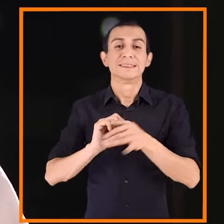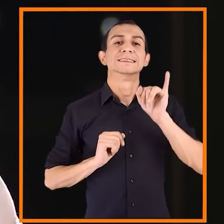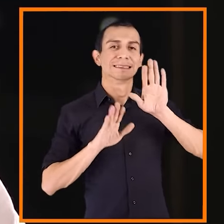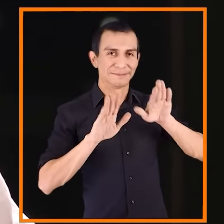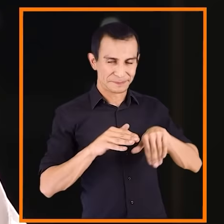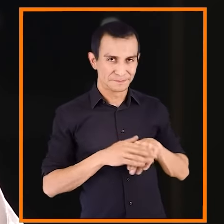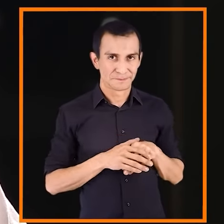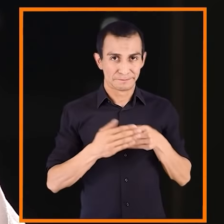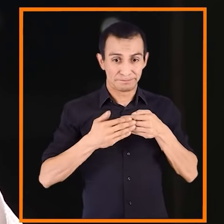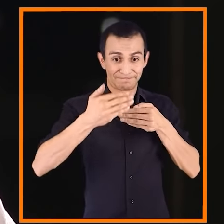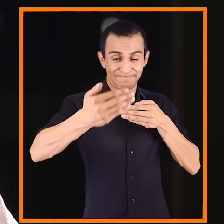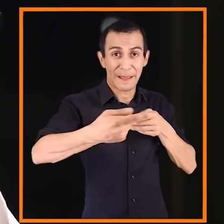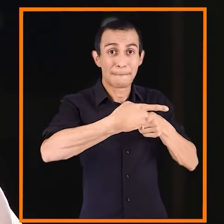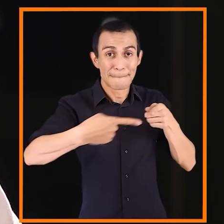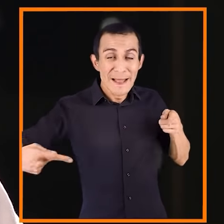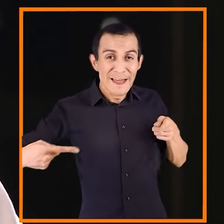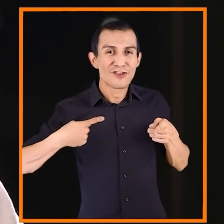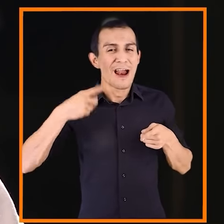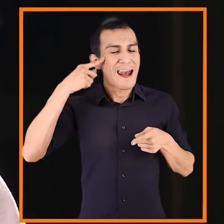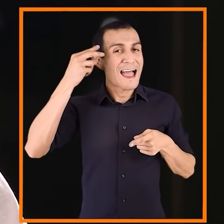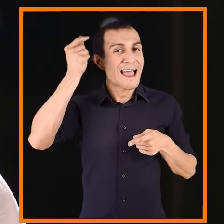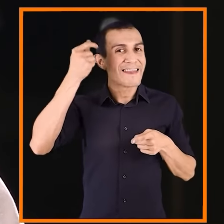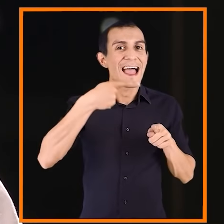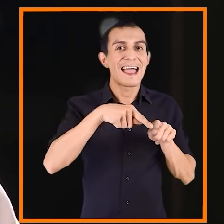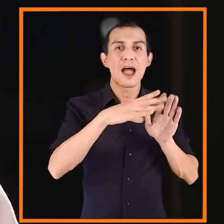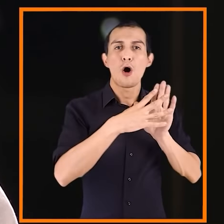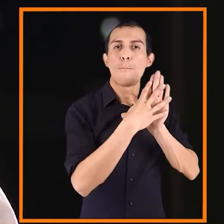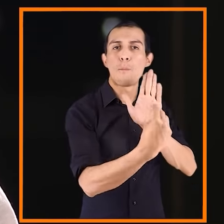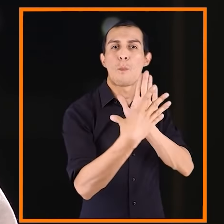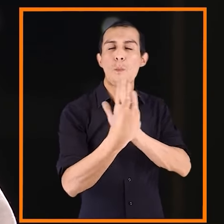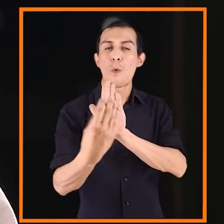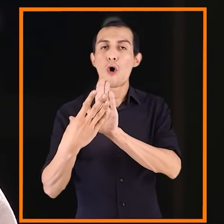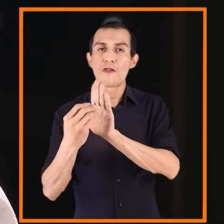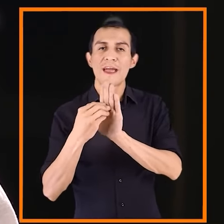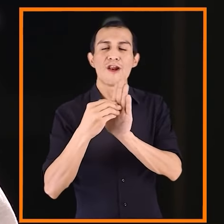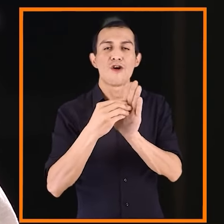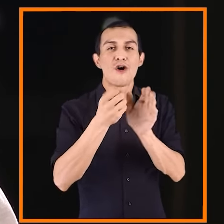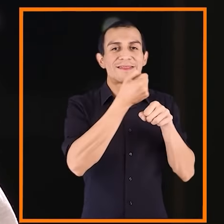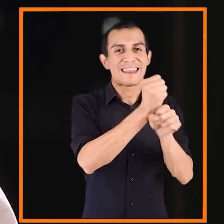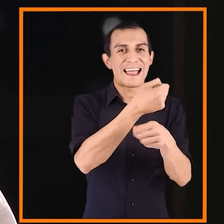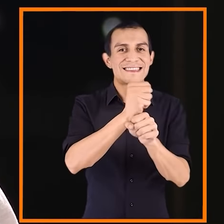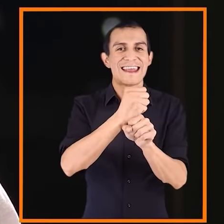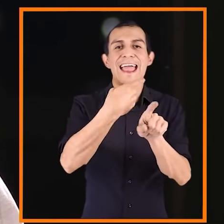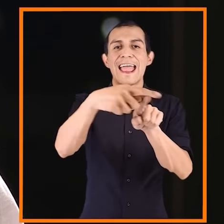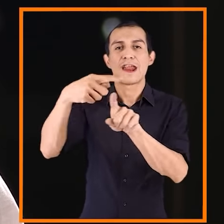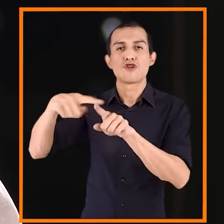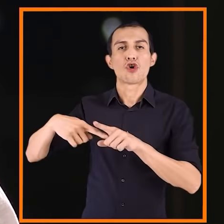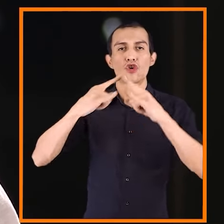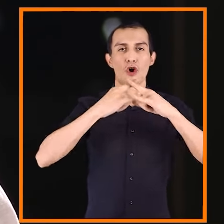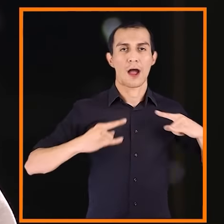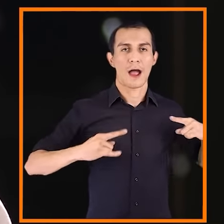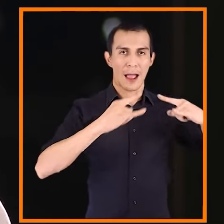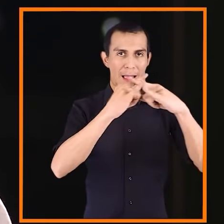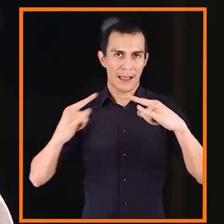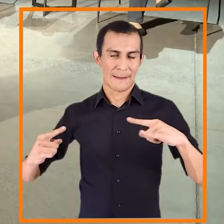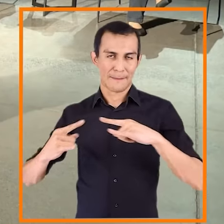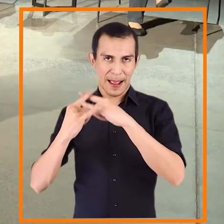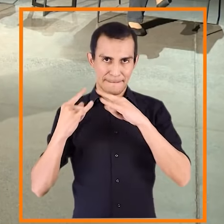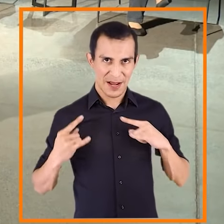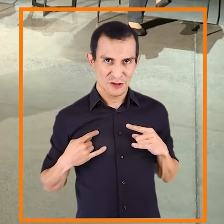Ahí mismo. En el mediano plazo, la idea es replicar otros modelos o células de talleres en otros